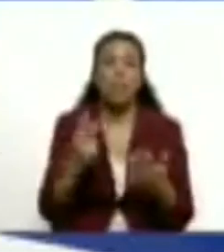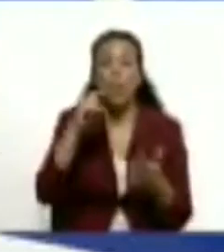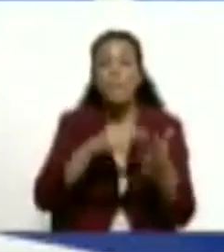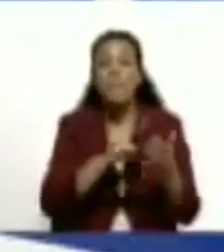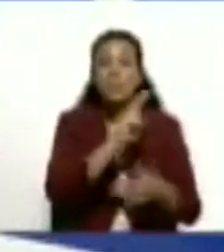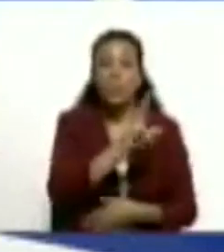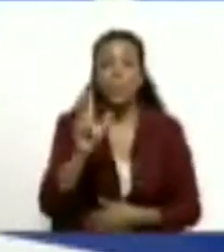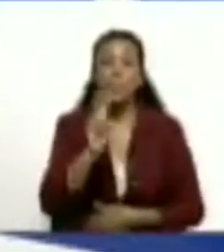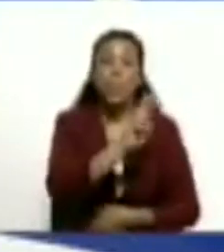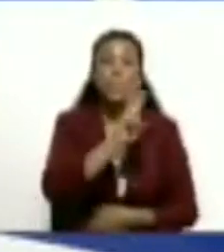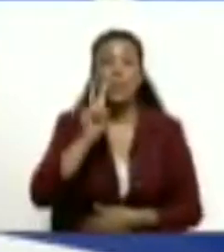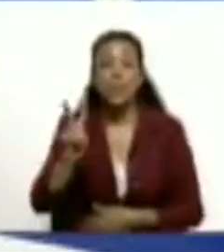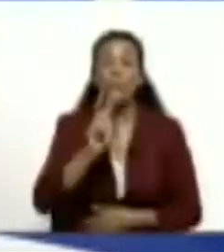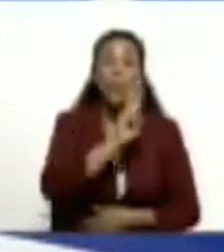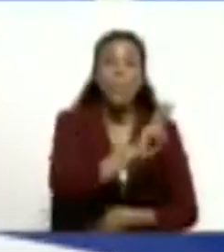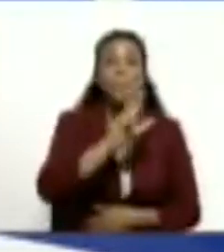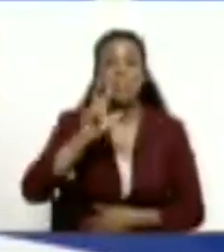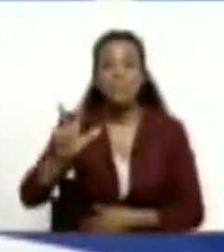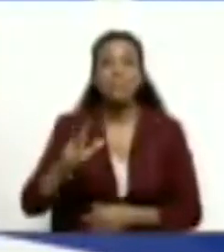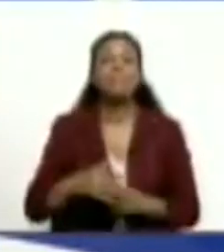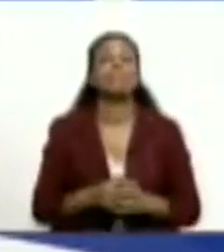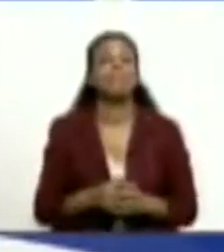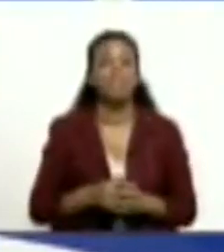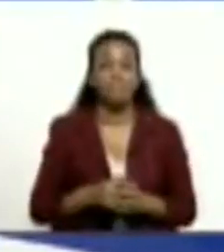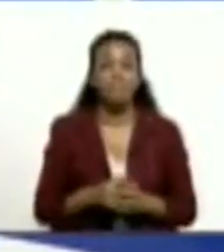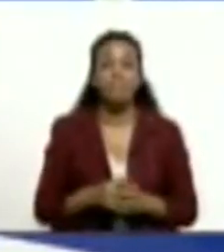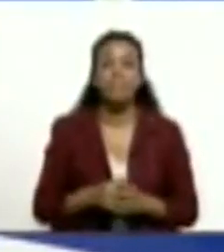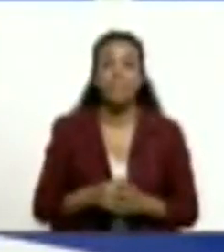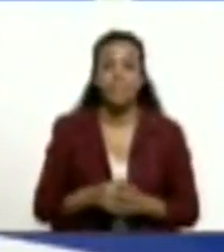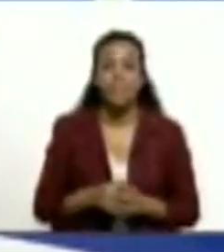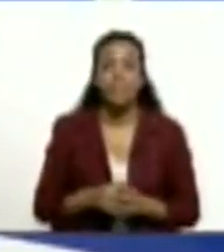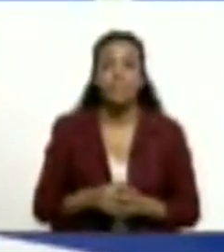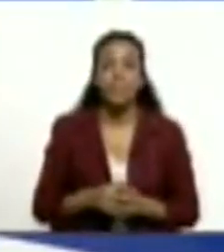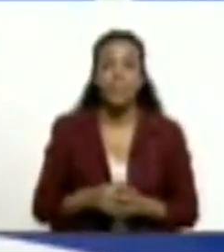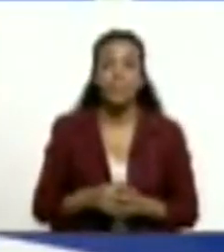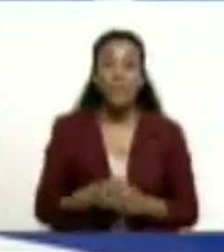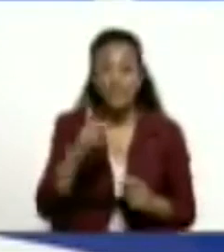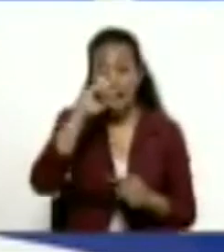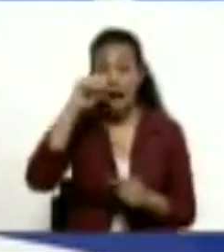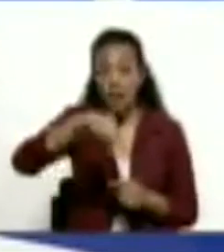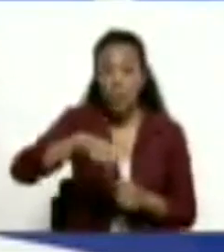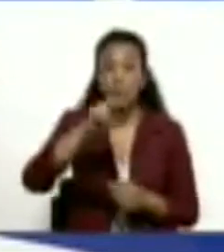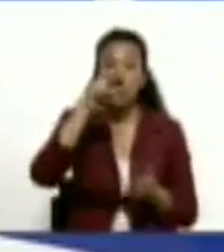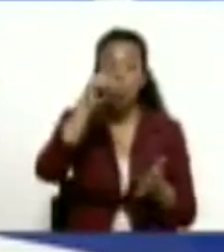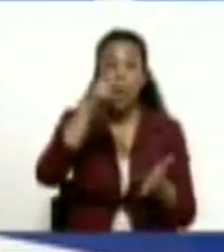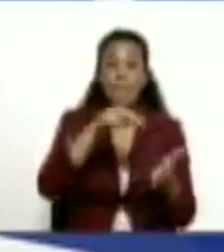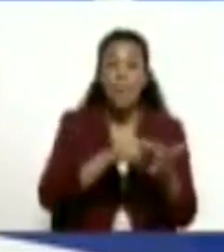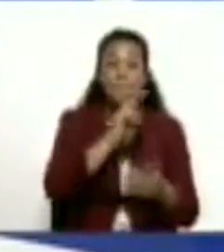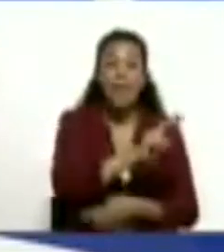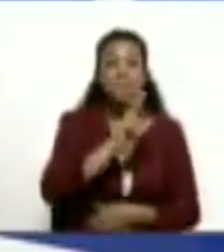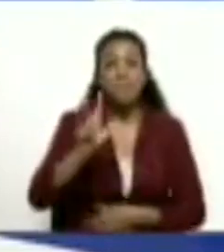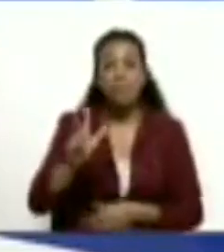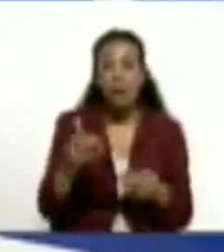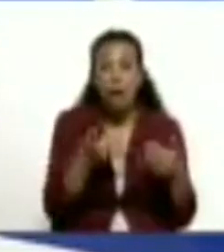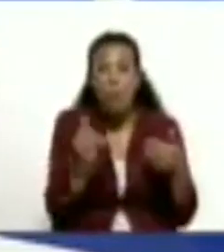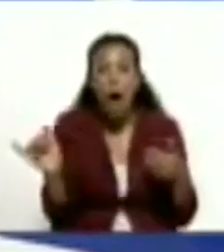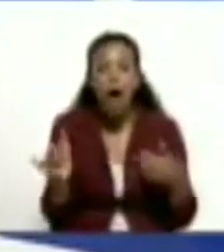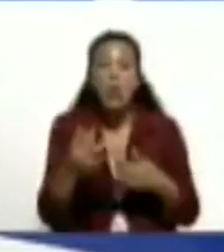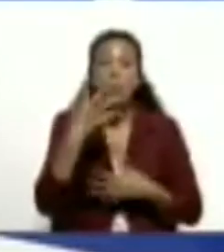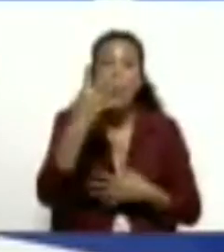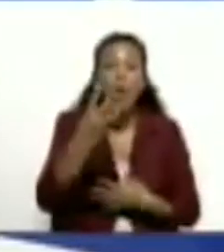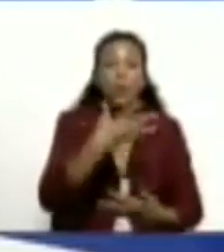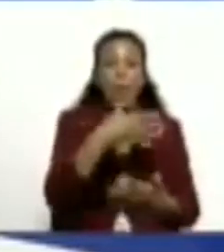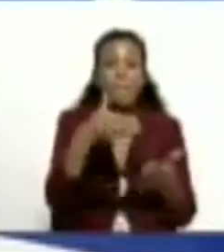2020, 2021, 2022. Y este año 2023 va en curso. Son 4